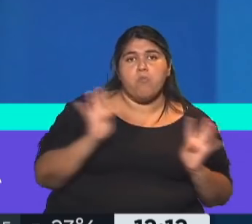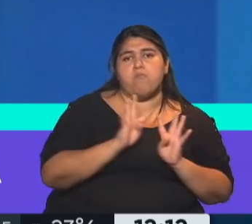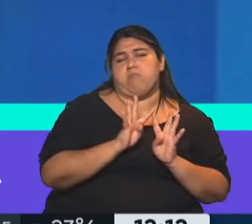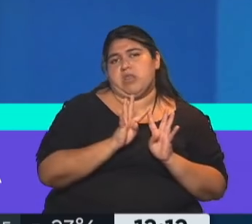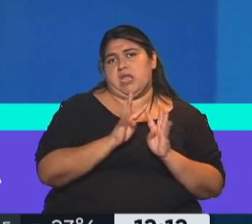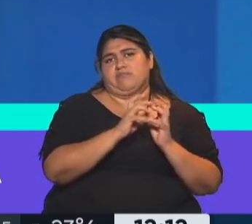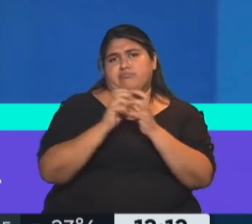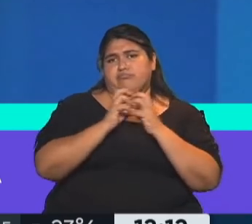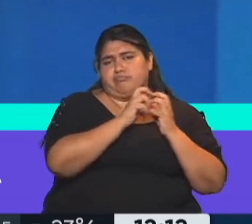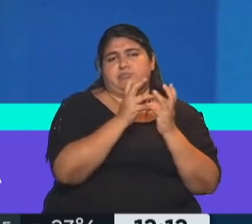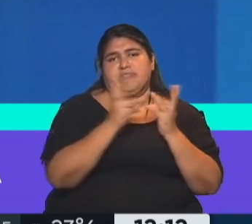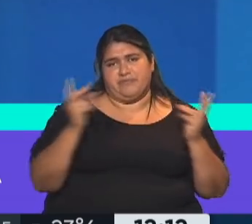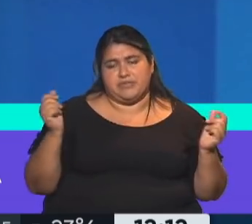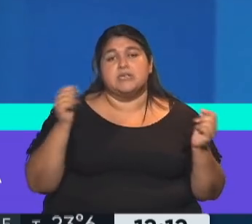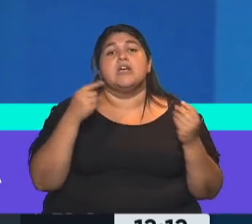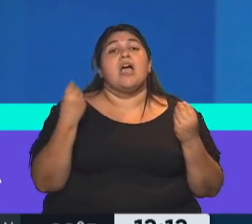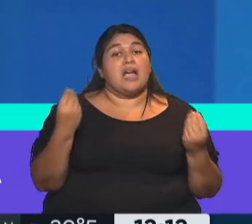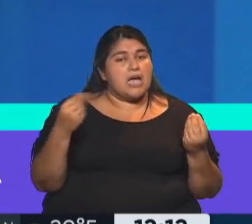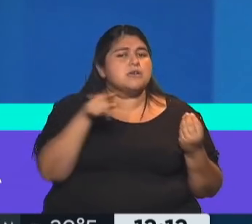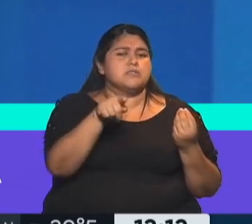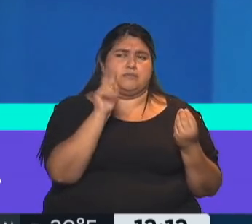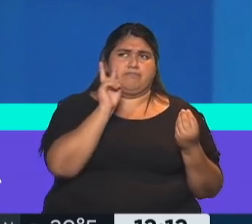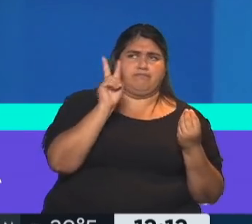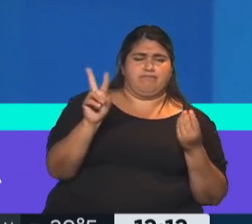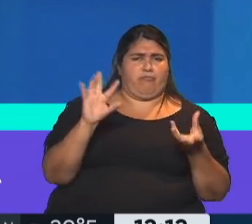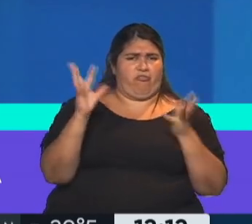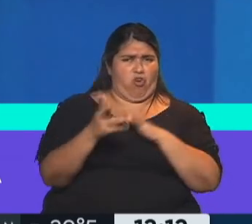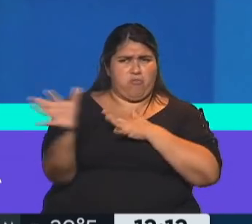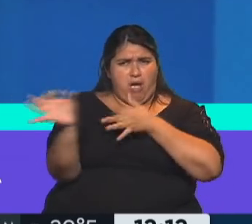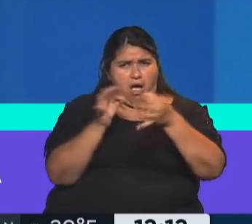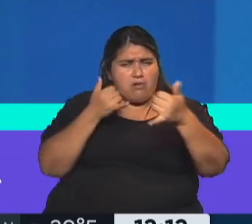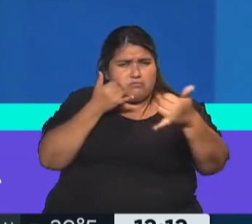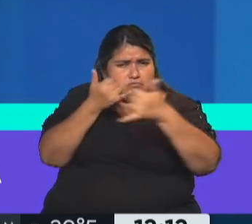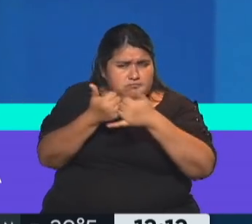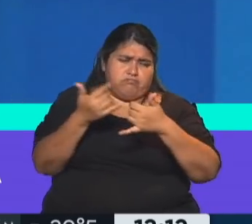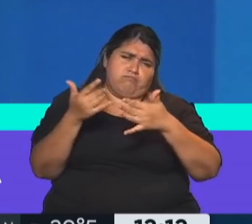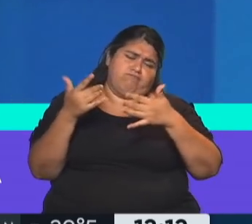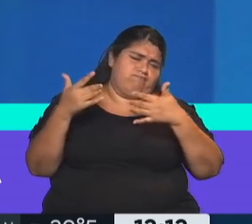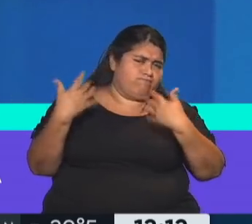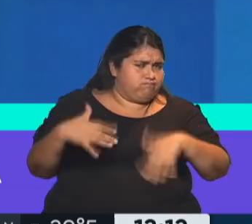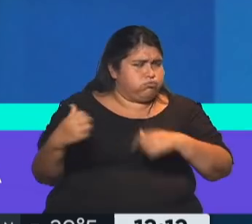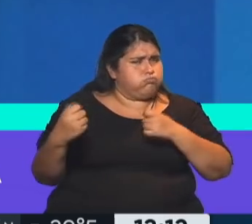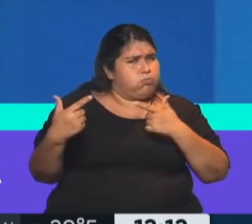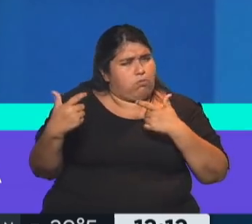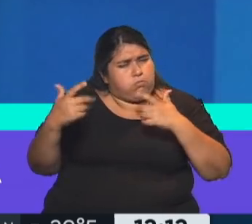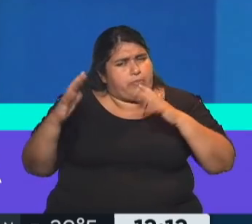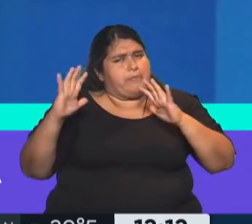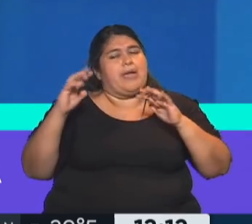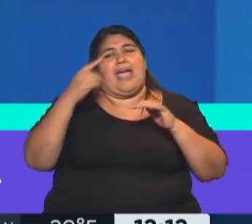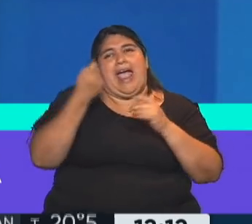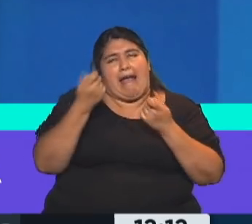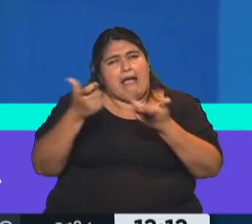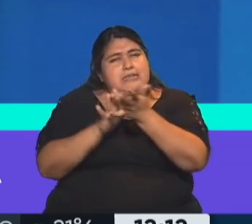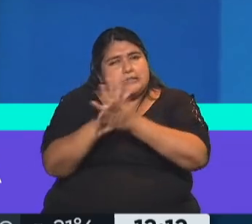en Bruselas, dando cuenta del infructuoso diálogo telefónico que mantuvo con Putin en un último intento